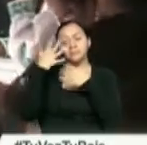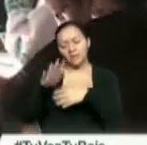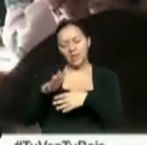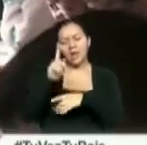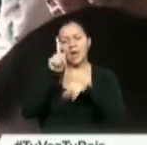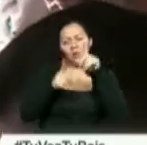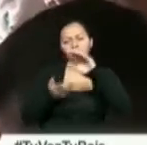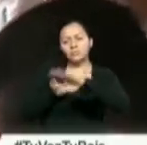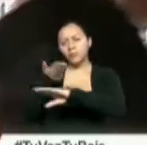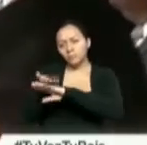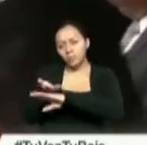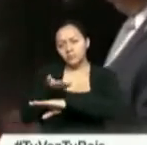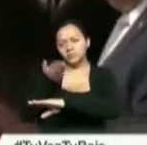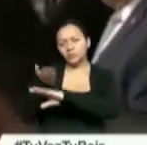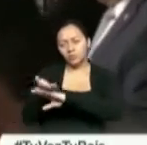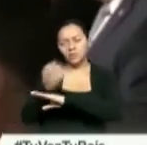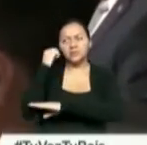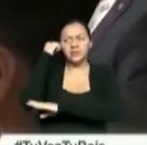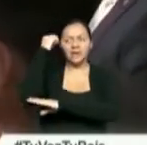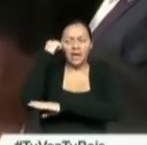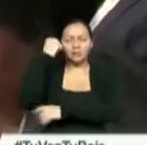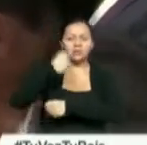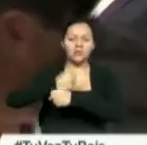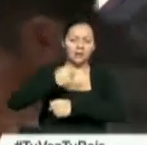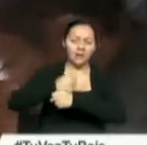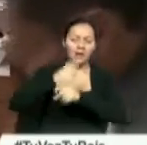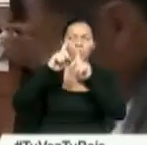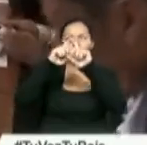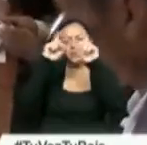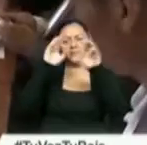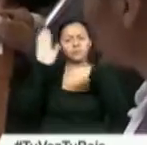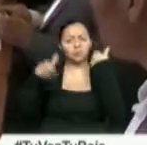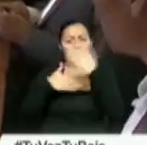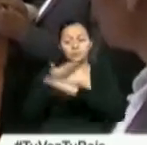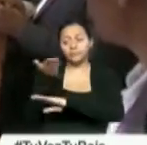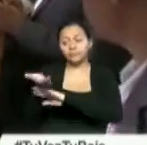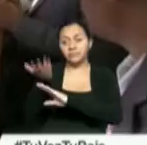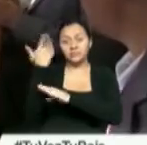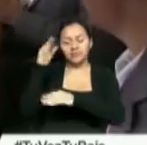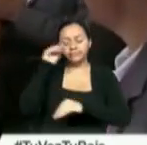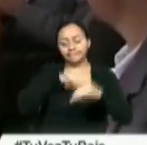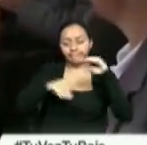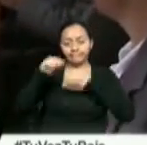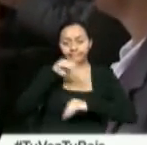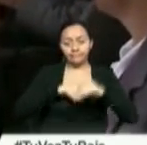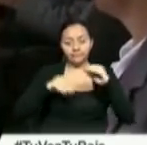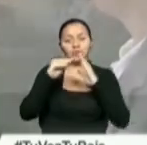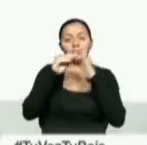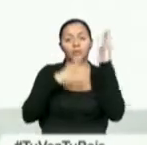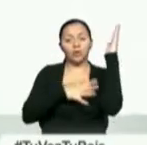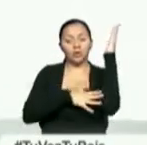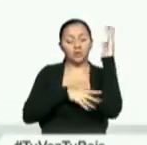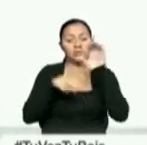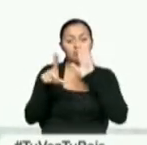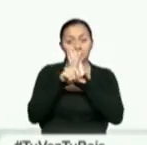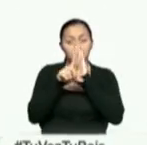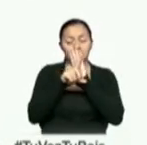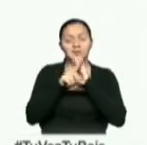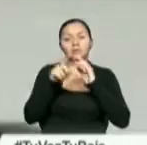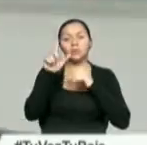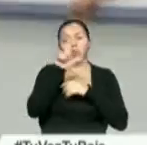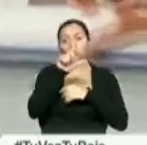autoridades dirigentes sindicales cámaras de producción y de turismo según el proyecto el lunes y martes de carnaval